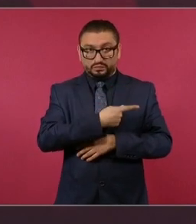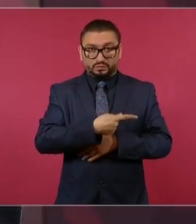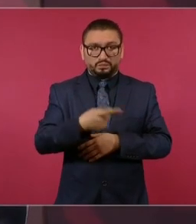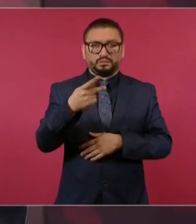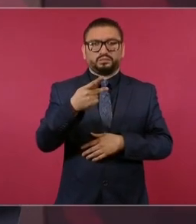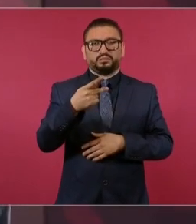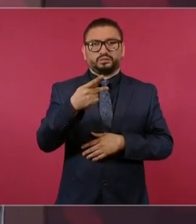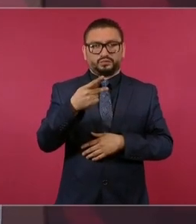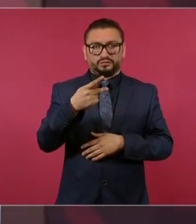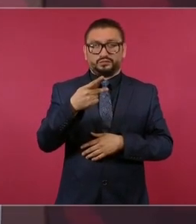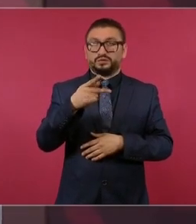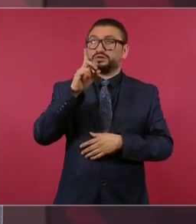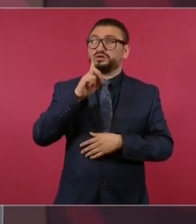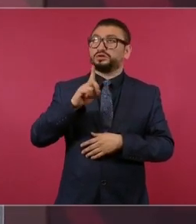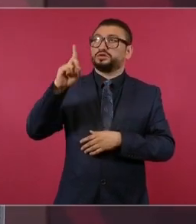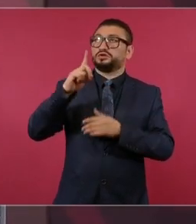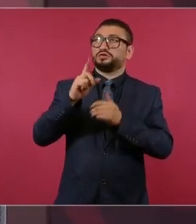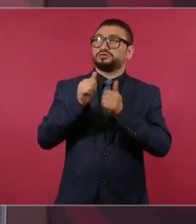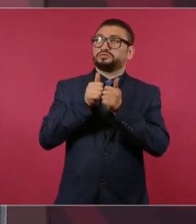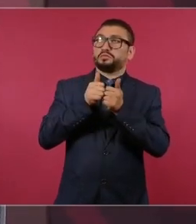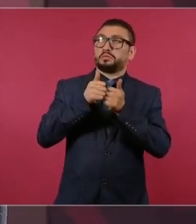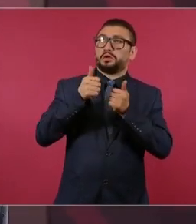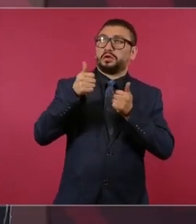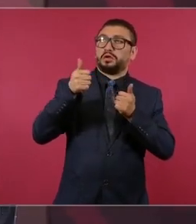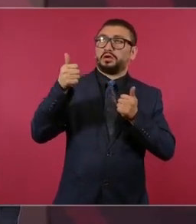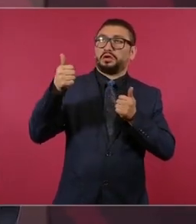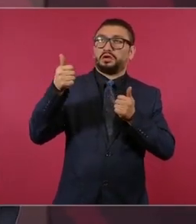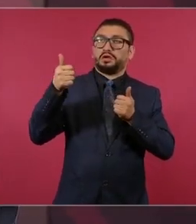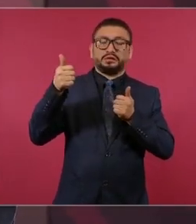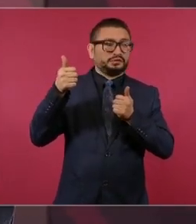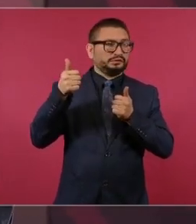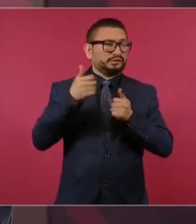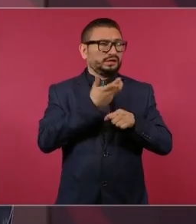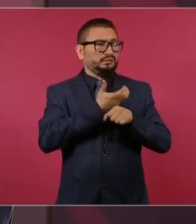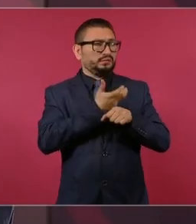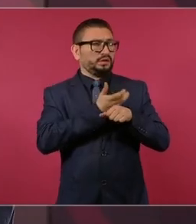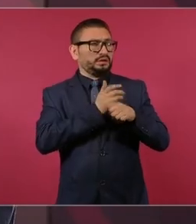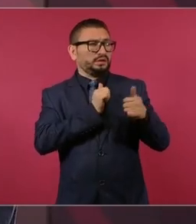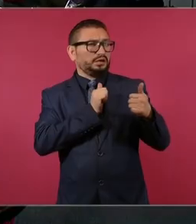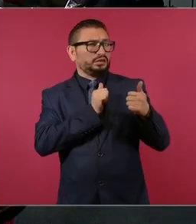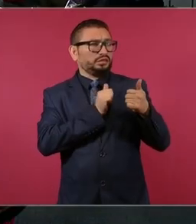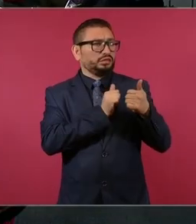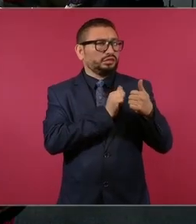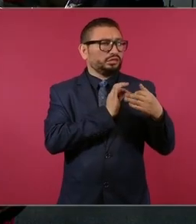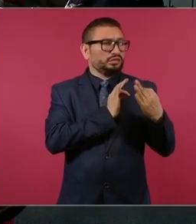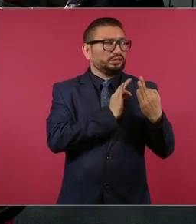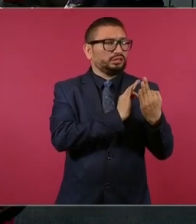tan lejos de Dios y tan cerca de Estados Unidos.